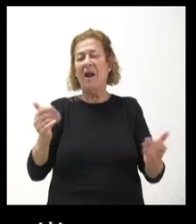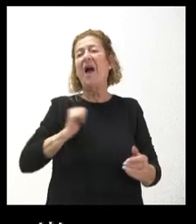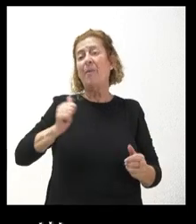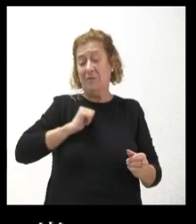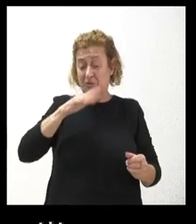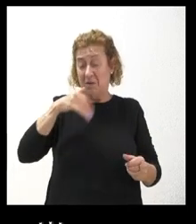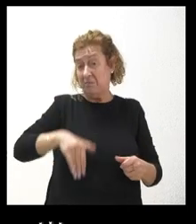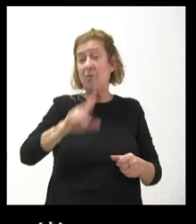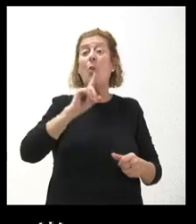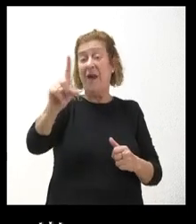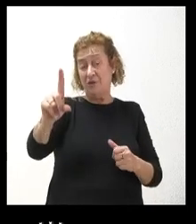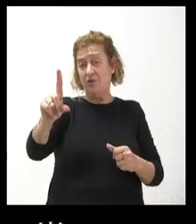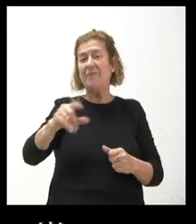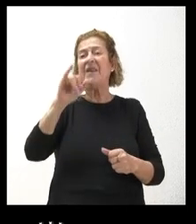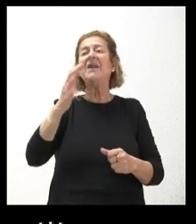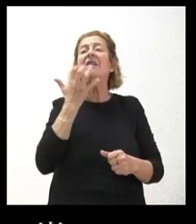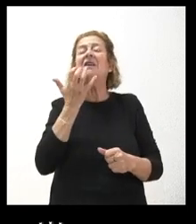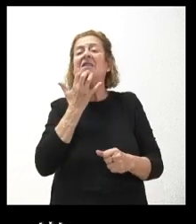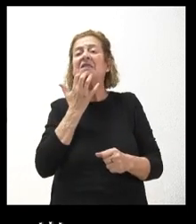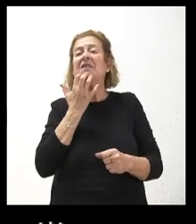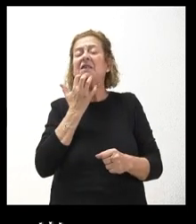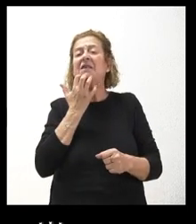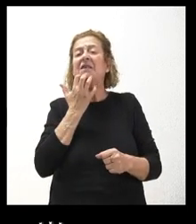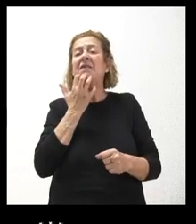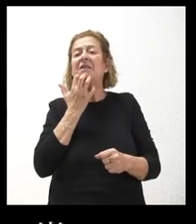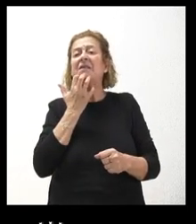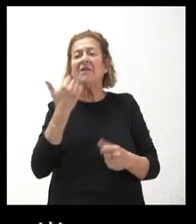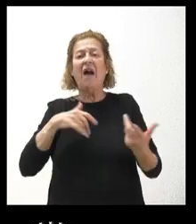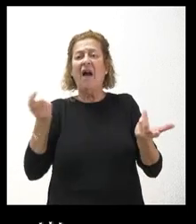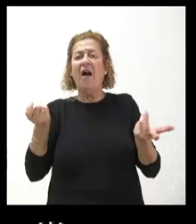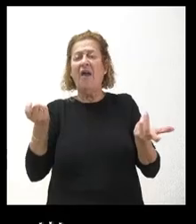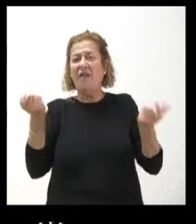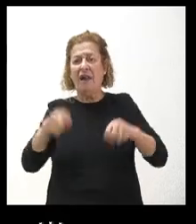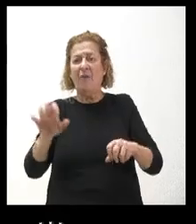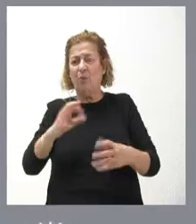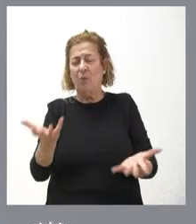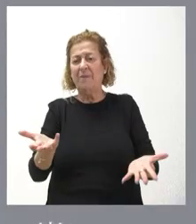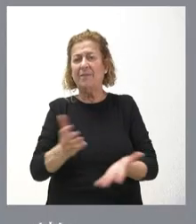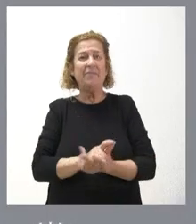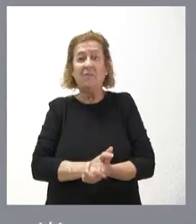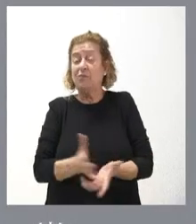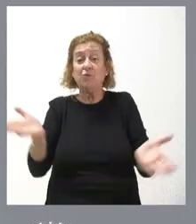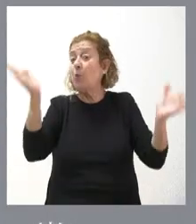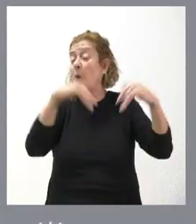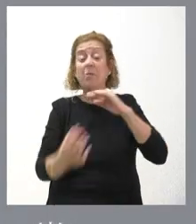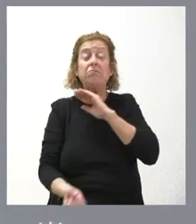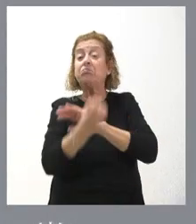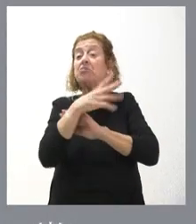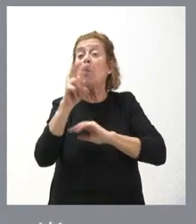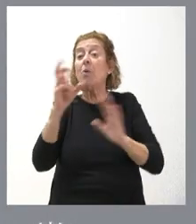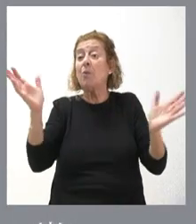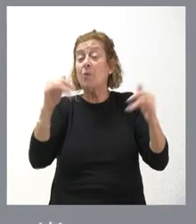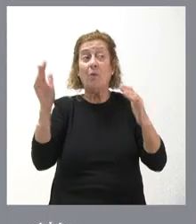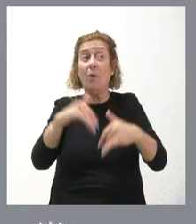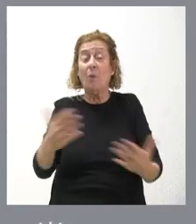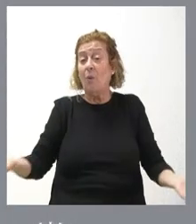un año y si se si se da por amortizado Pues no hay ninguna novedad que le podamos